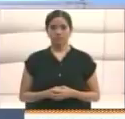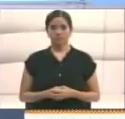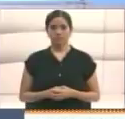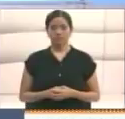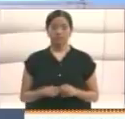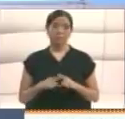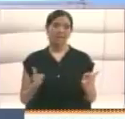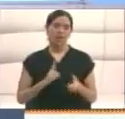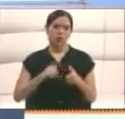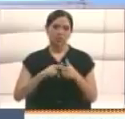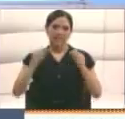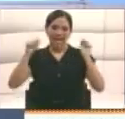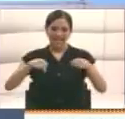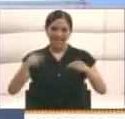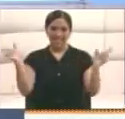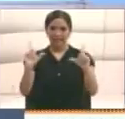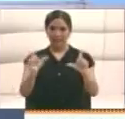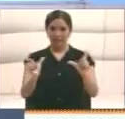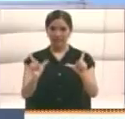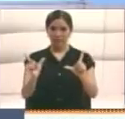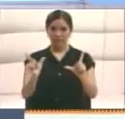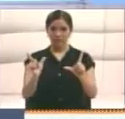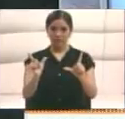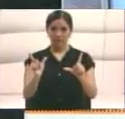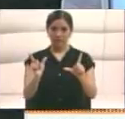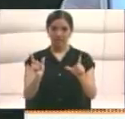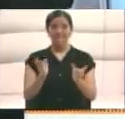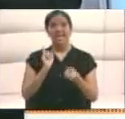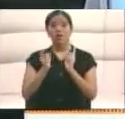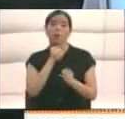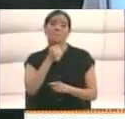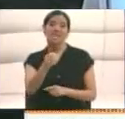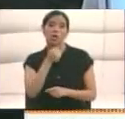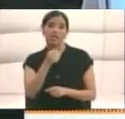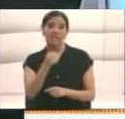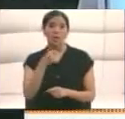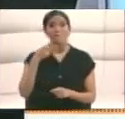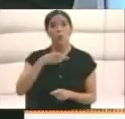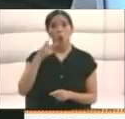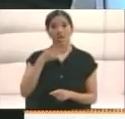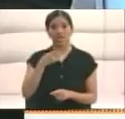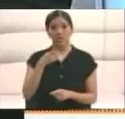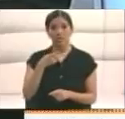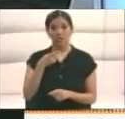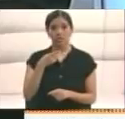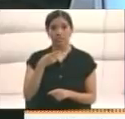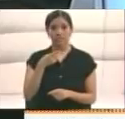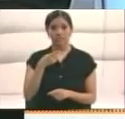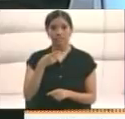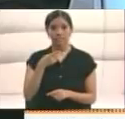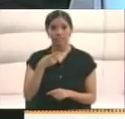Pero entonces aquí medios de comunicación y ciertos periodistas y ciertos políticos